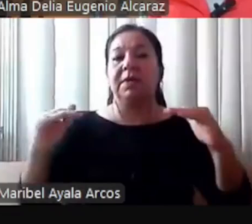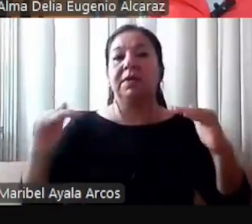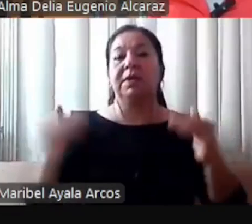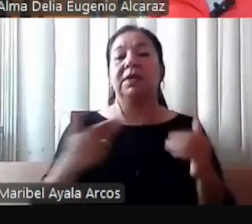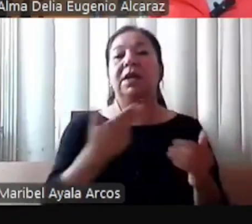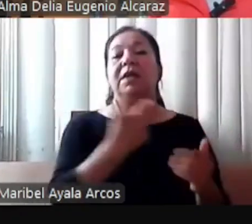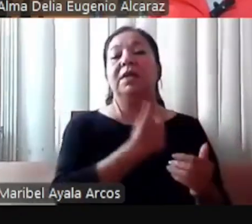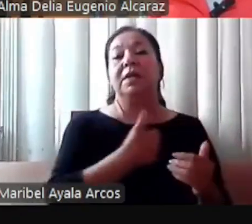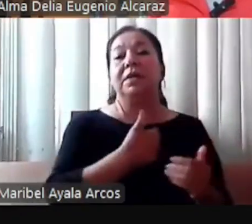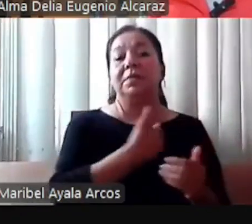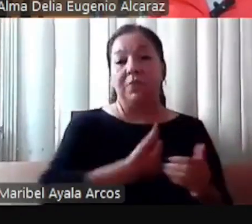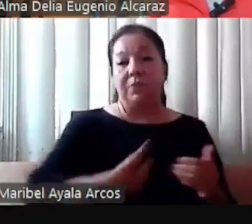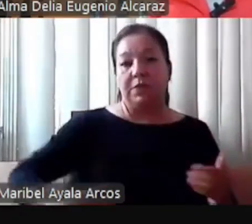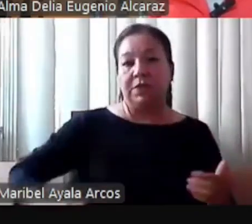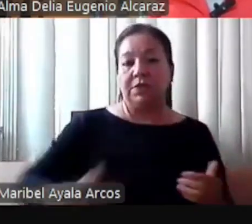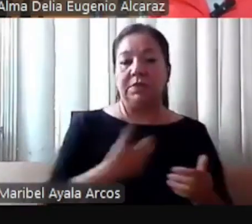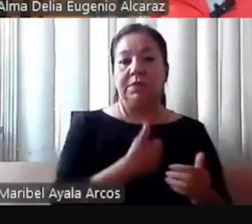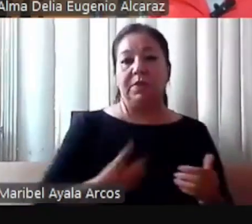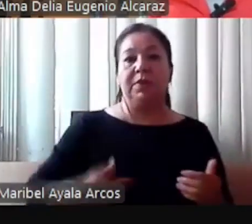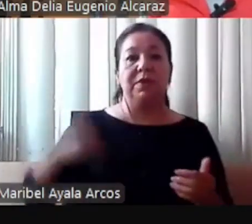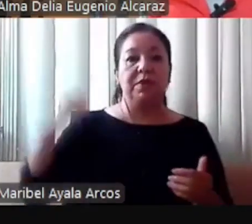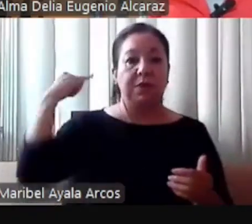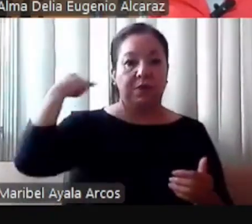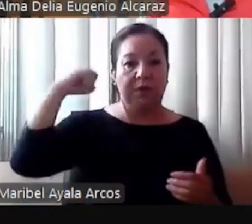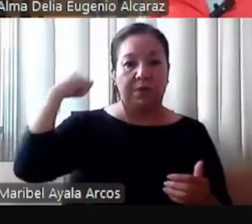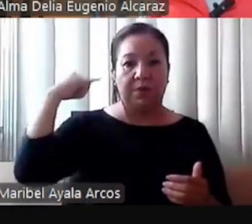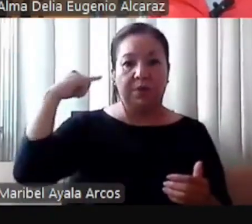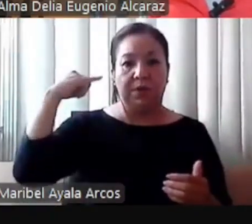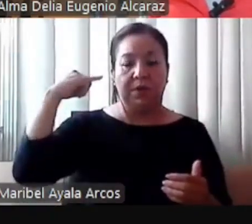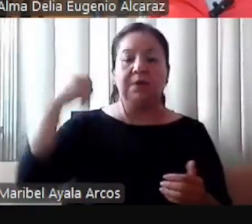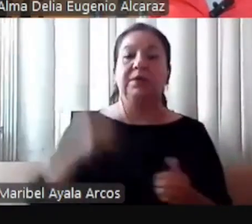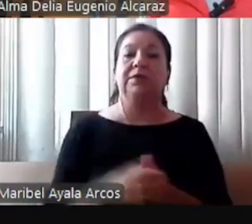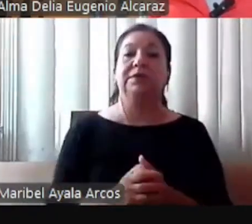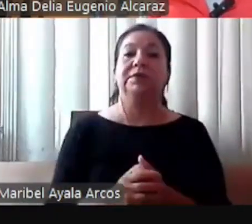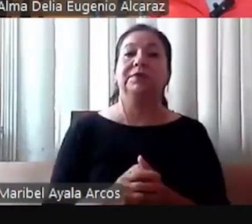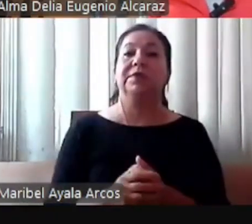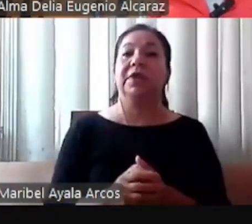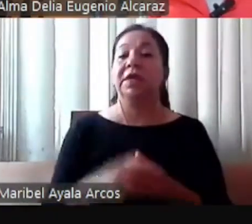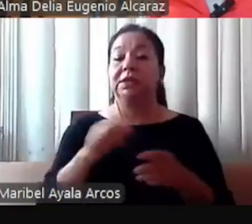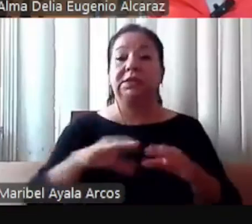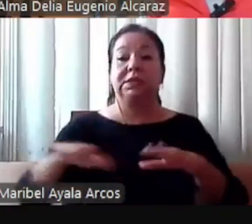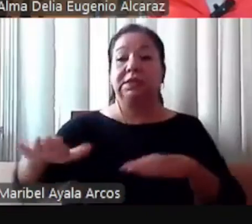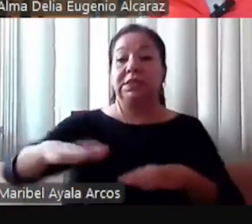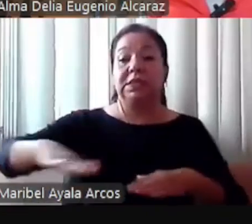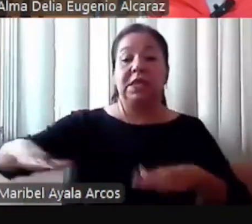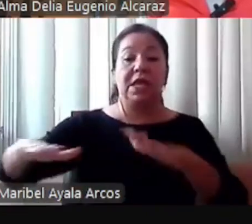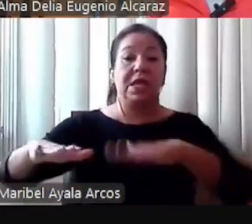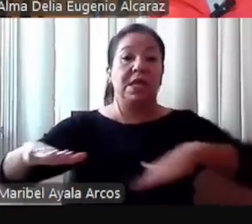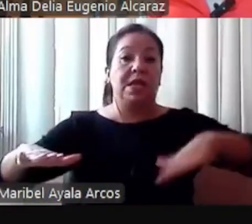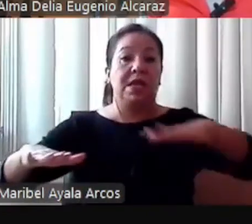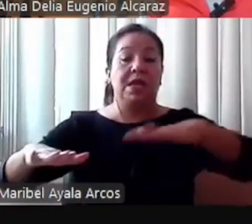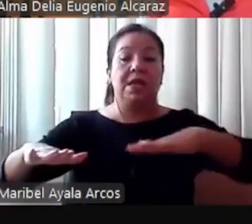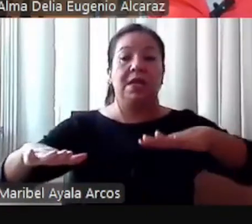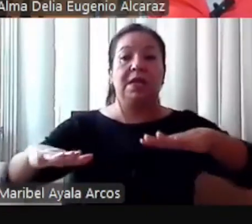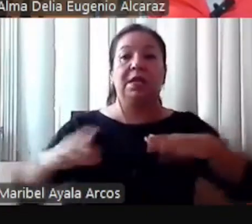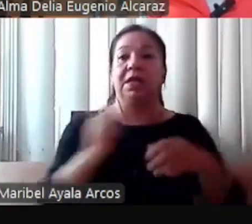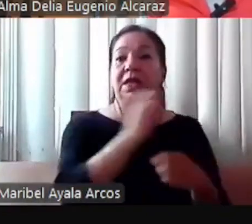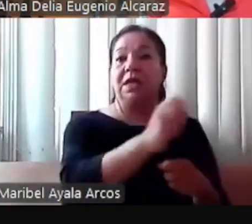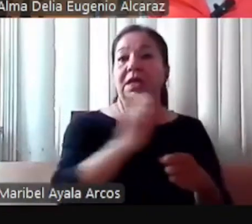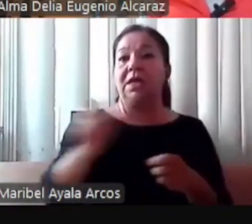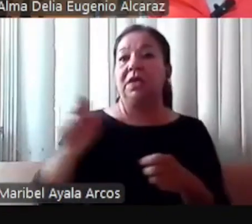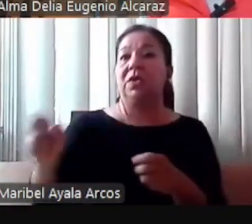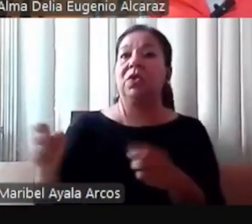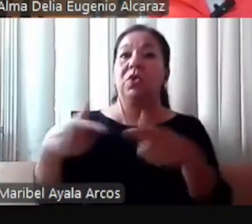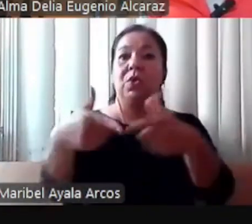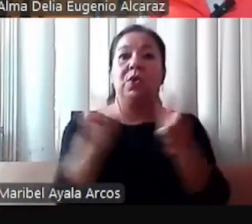de Iguala. Posteriormente se desarrolló el procedimiento de distribución de las regidurías a cada partido y se asignaron los géneros a